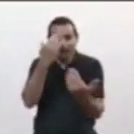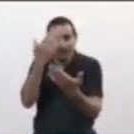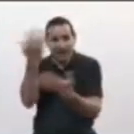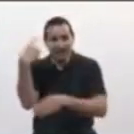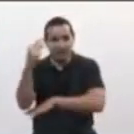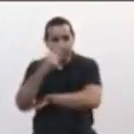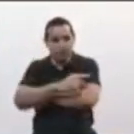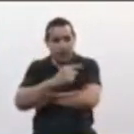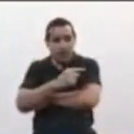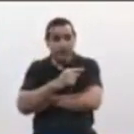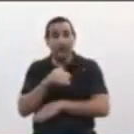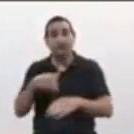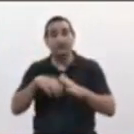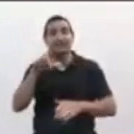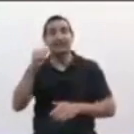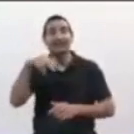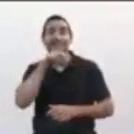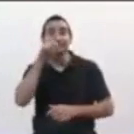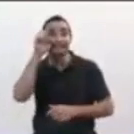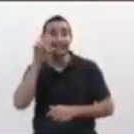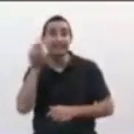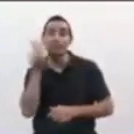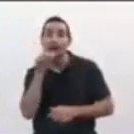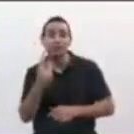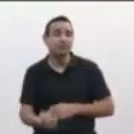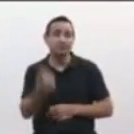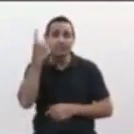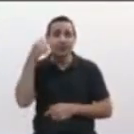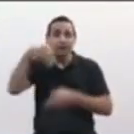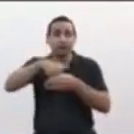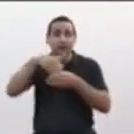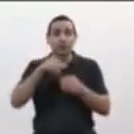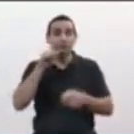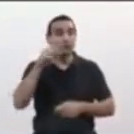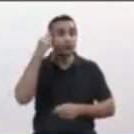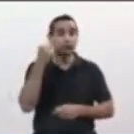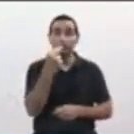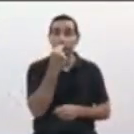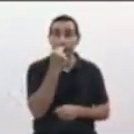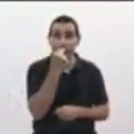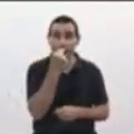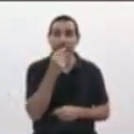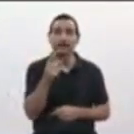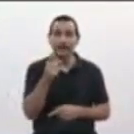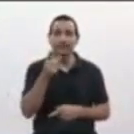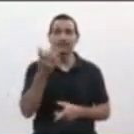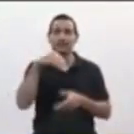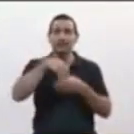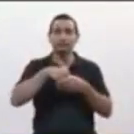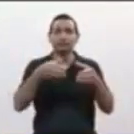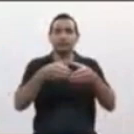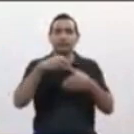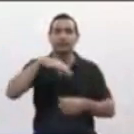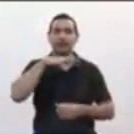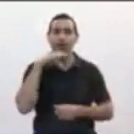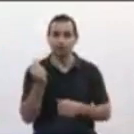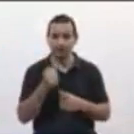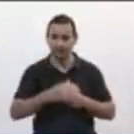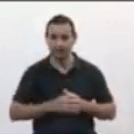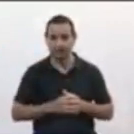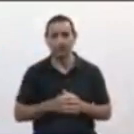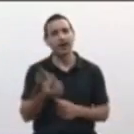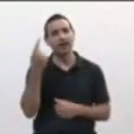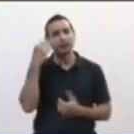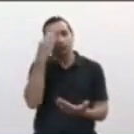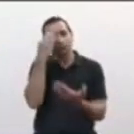madero pero entre ellos a julieta lanteri que fue la primera mujer en votar en 1911 que pertenecían al partido justicialista el otro